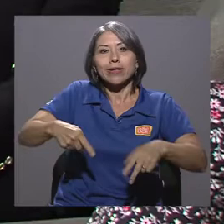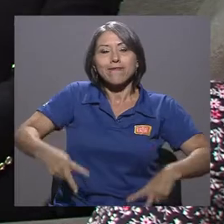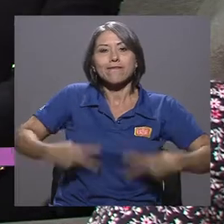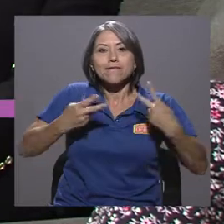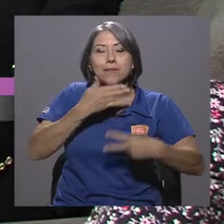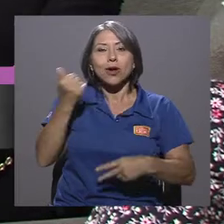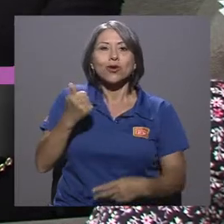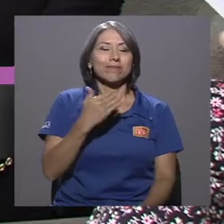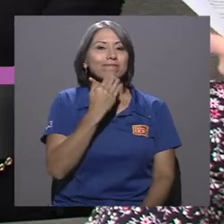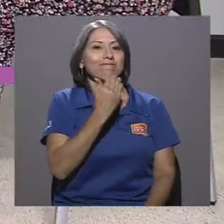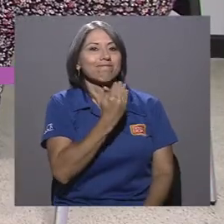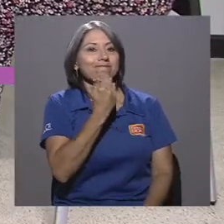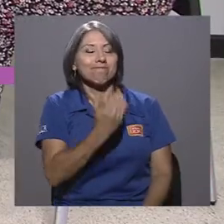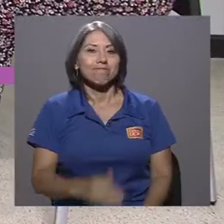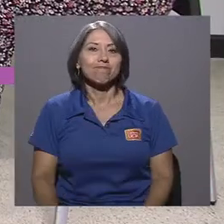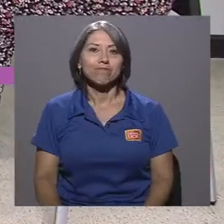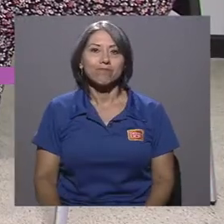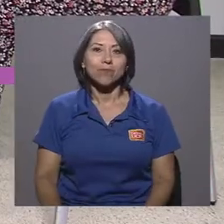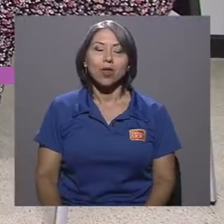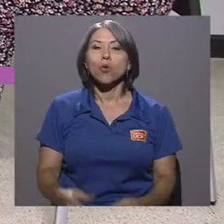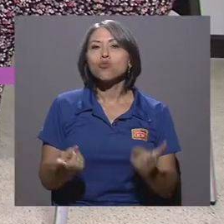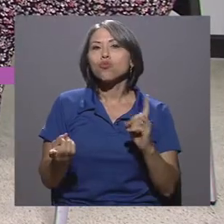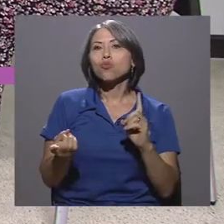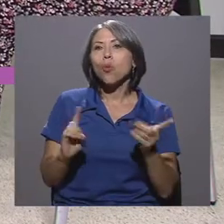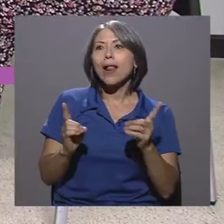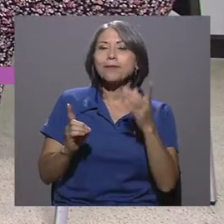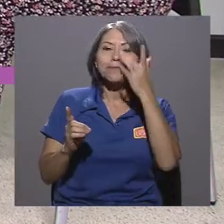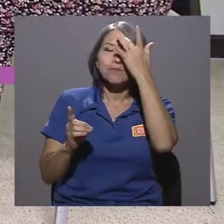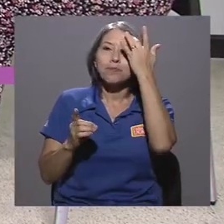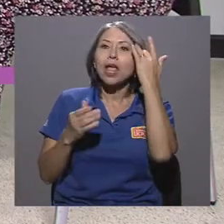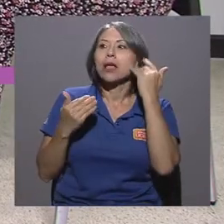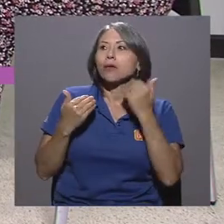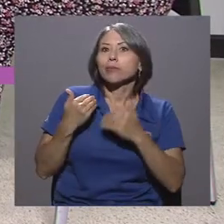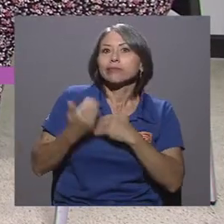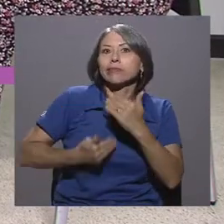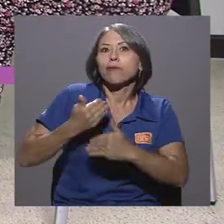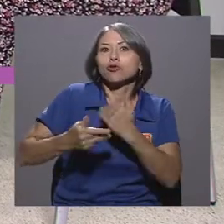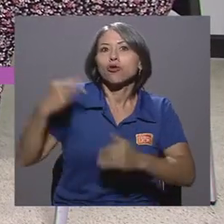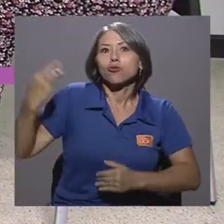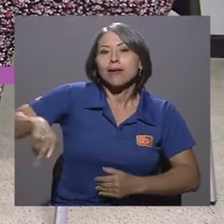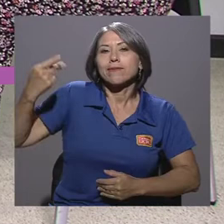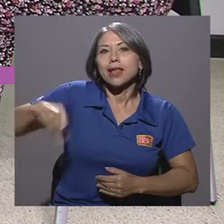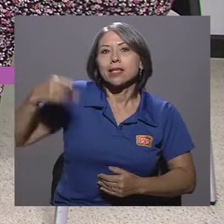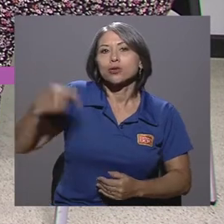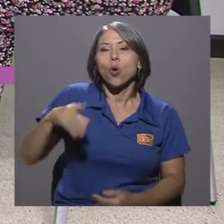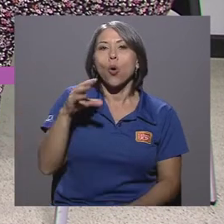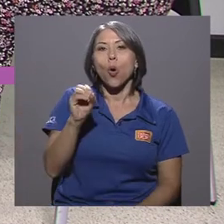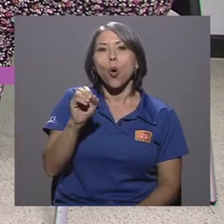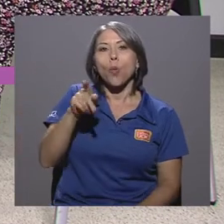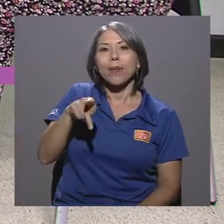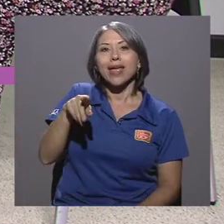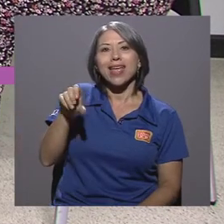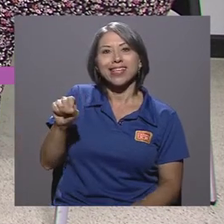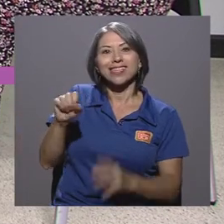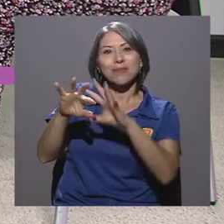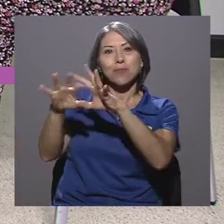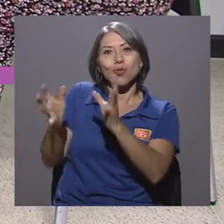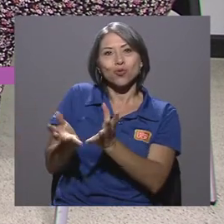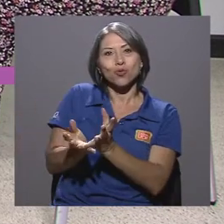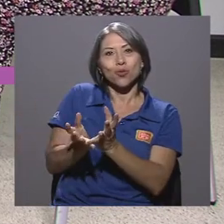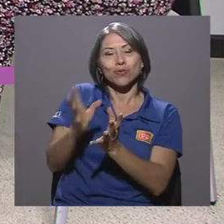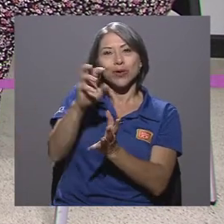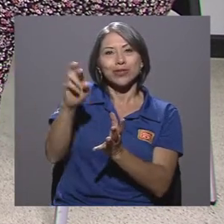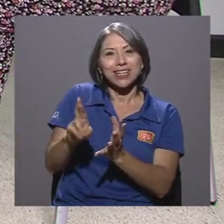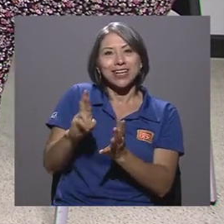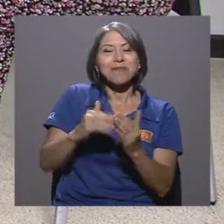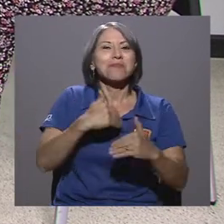Mejor. Gracias. ¿Cuál sería esta evaluación del riesgo que está en este momento haciendo la OPS para el mundo y Costa Rica?